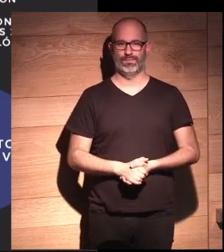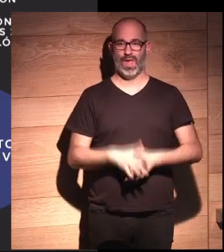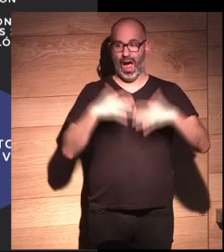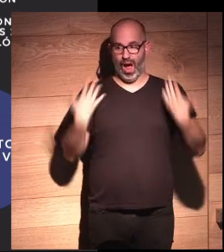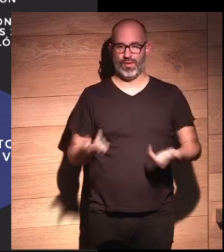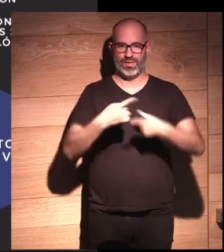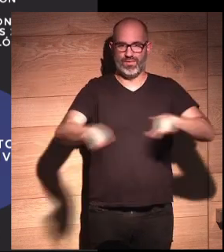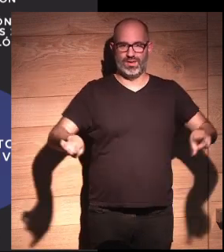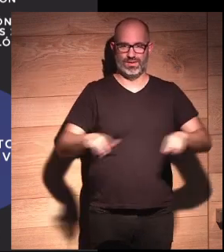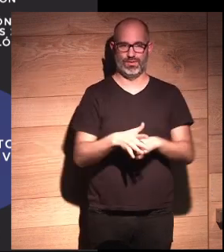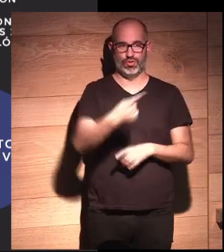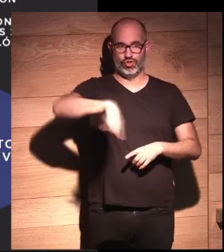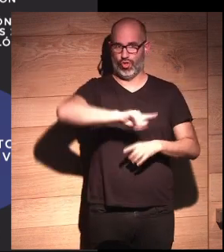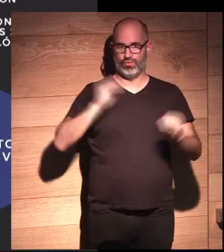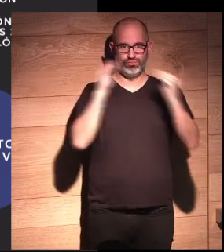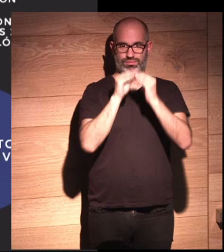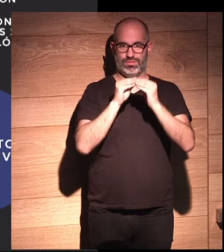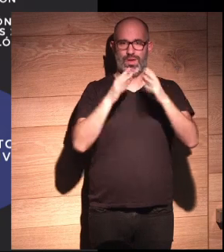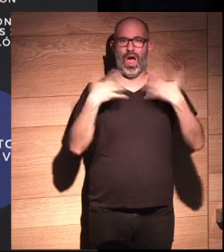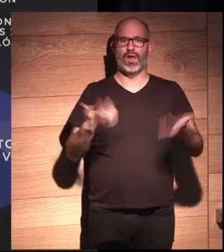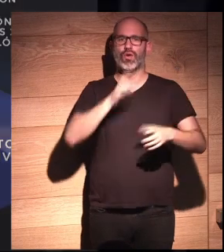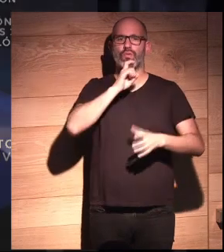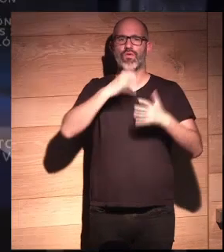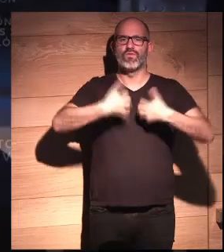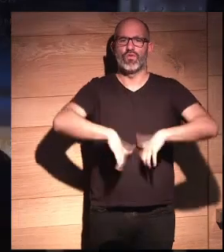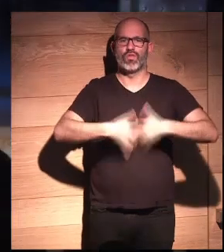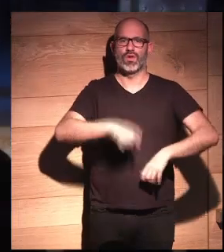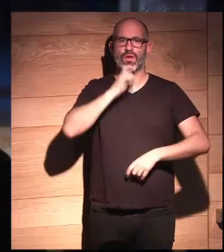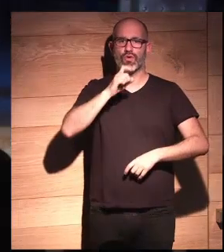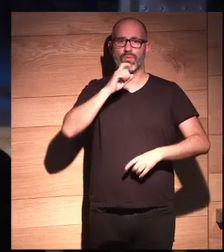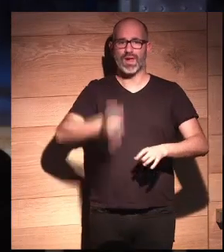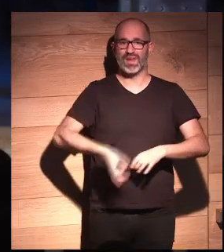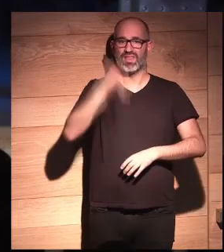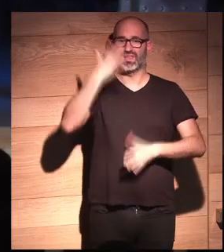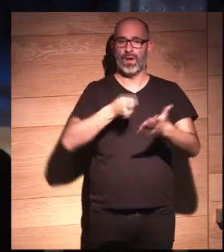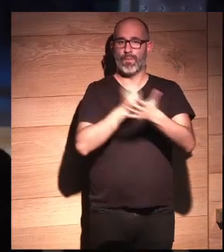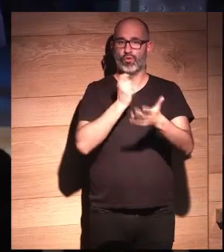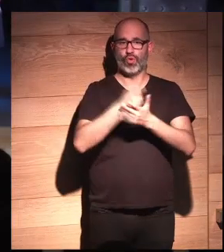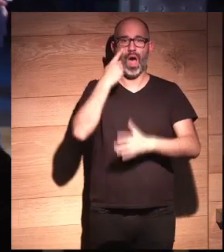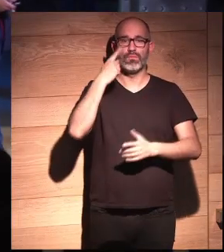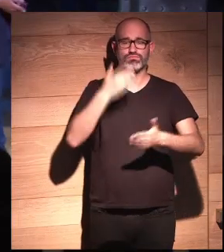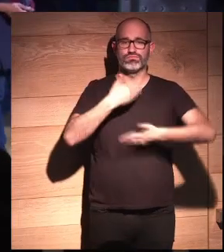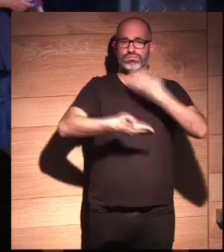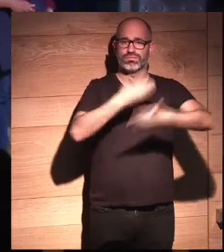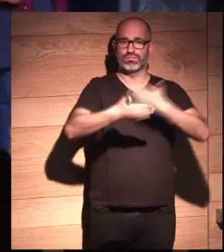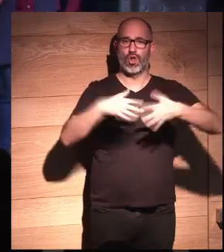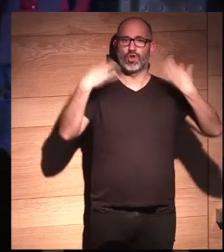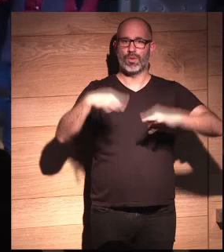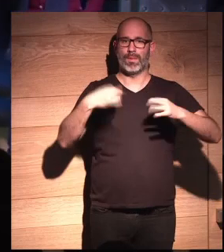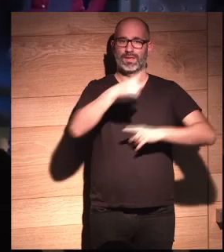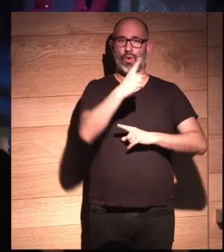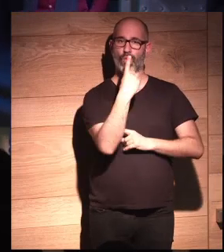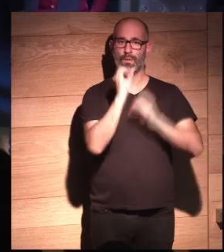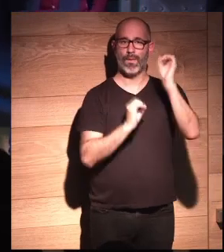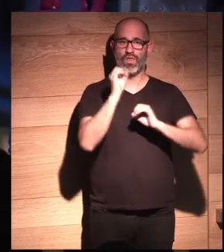es hoy día. Ahí estaremos todos de acuerdo. ¿Cómo funciona? Realmente la iniciativa la tiene el productor ejecutivo. Normalmente suele quedarse con un